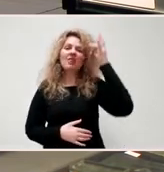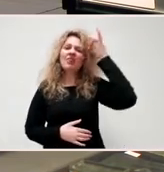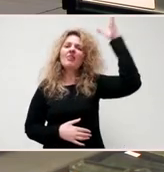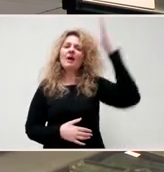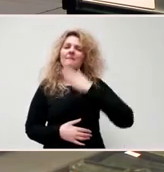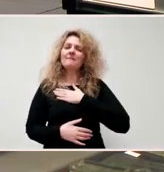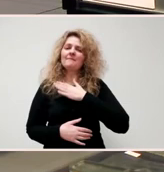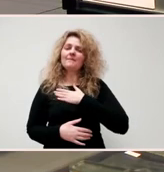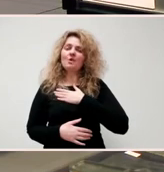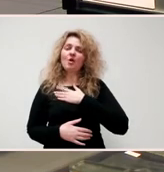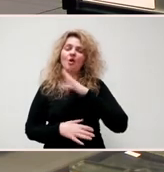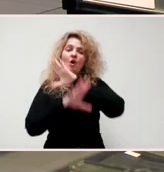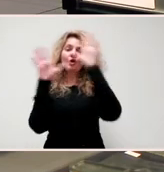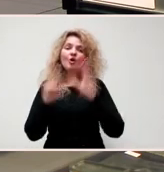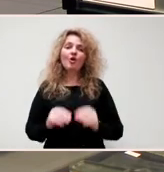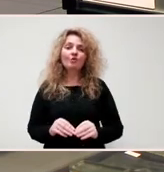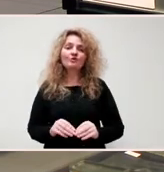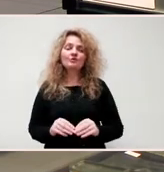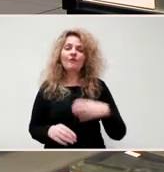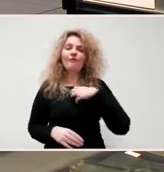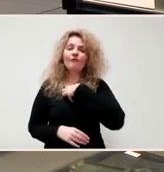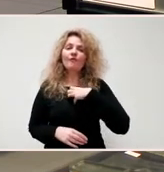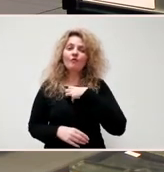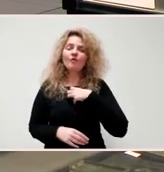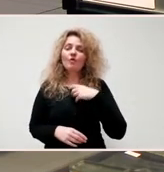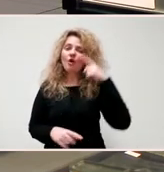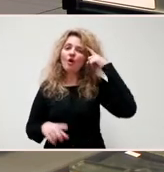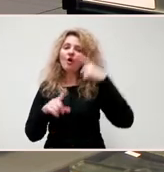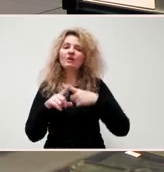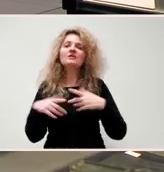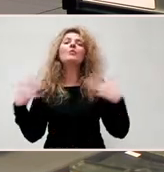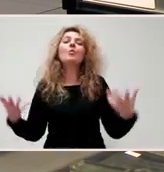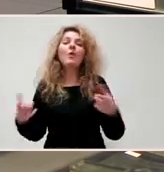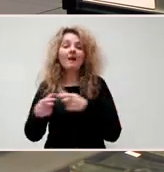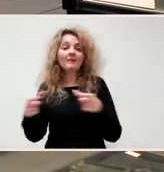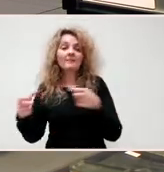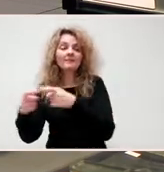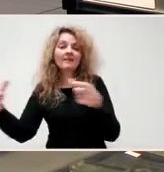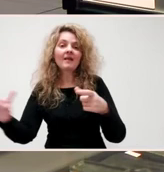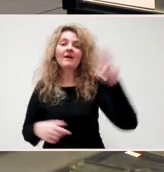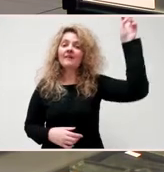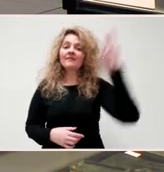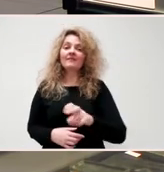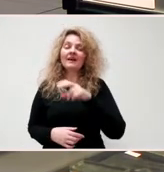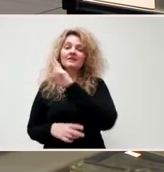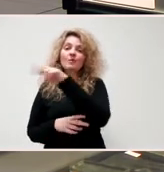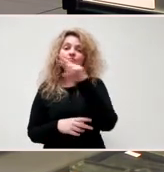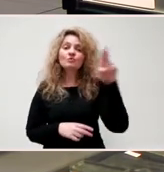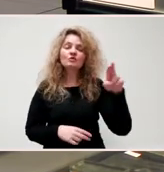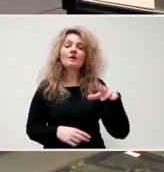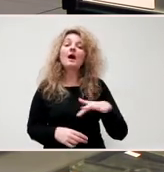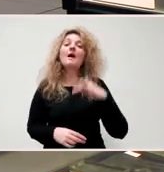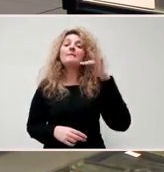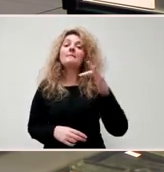e faceros unha propia idea e ter a vosa propia conclusión da función destas pezas, vos acheguedes aquí ao museo e podades